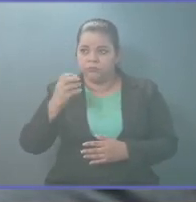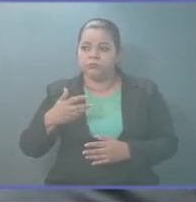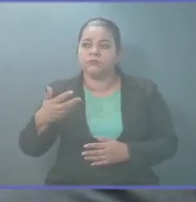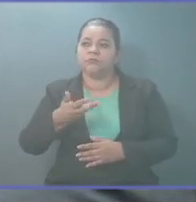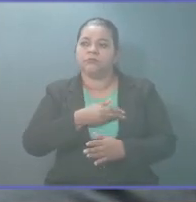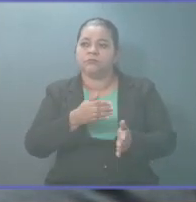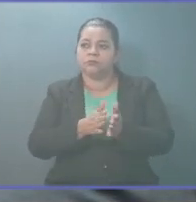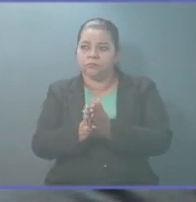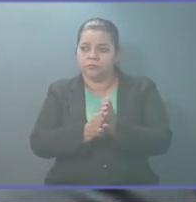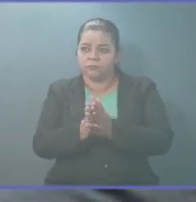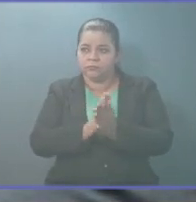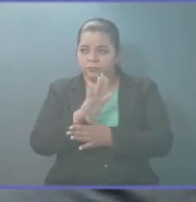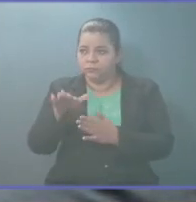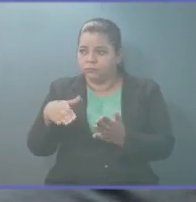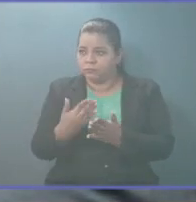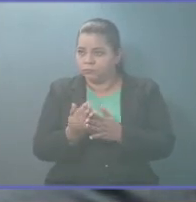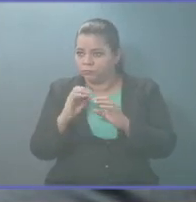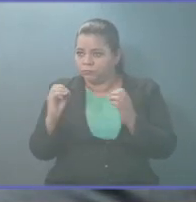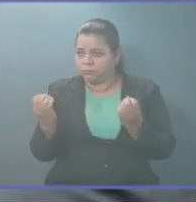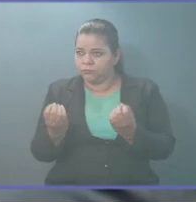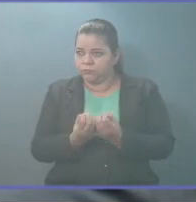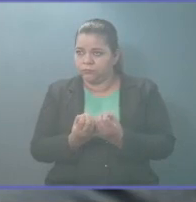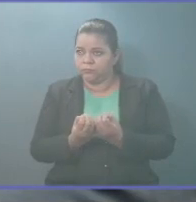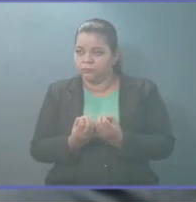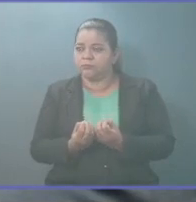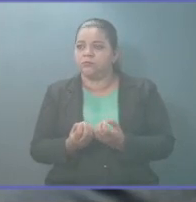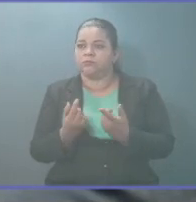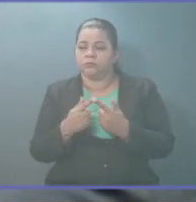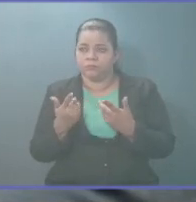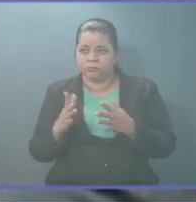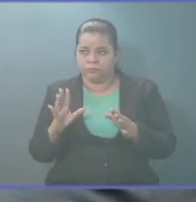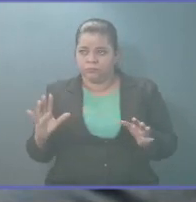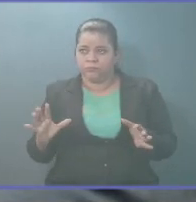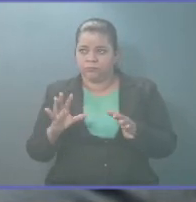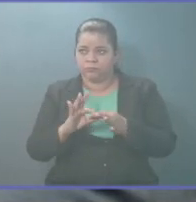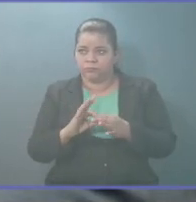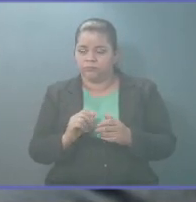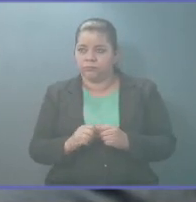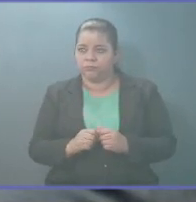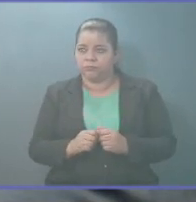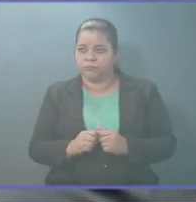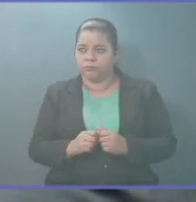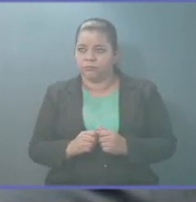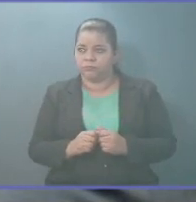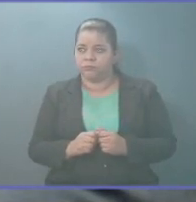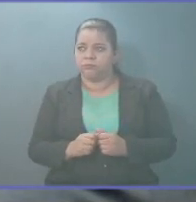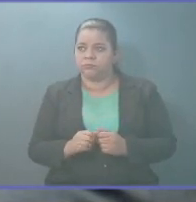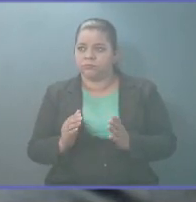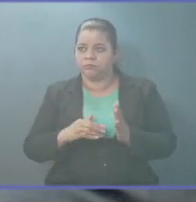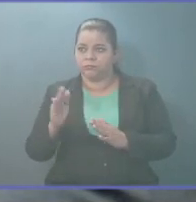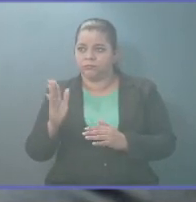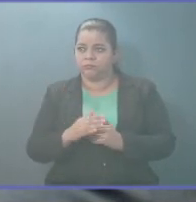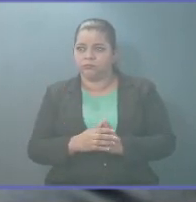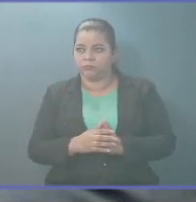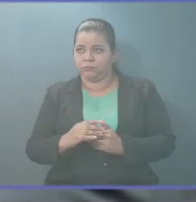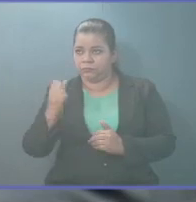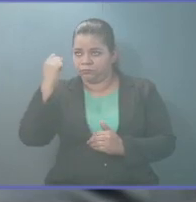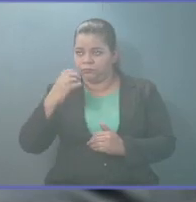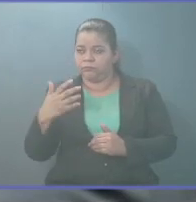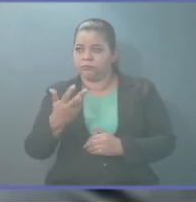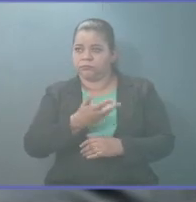se elimine este literal y en consecuencia los siguientes literales cambiarían de... Correcto. Bueno, básicamente lo que